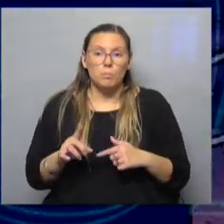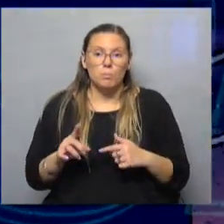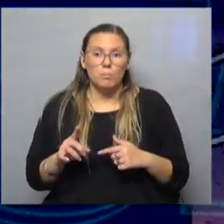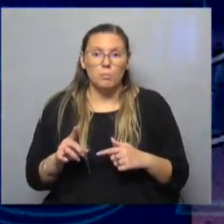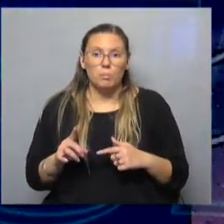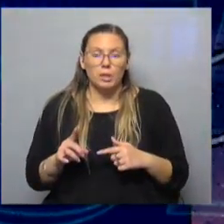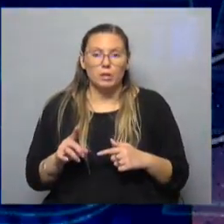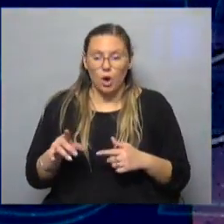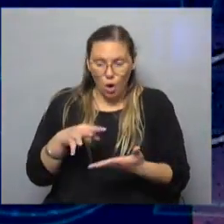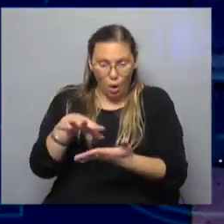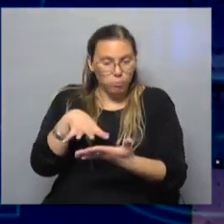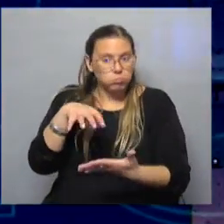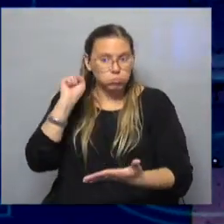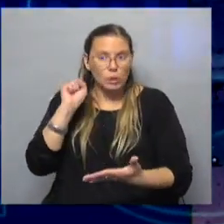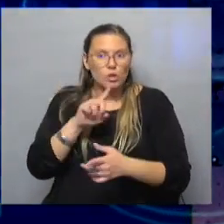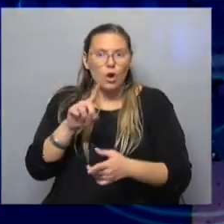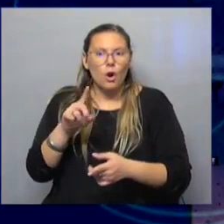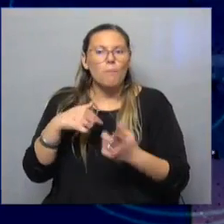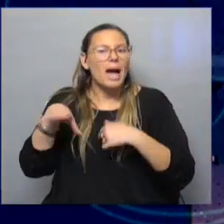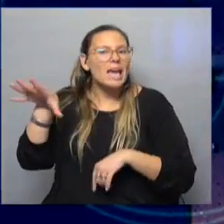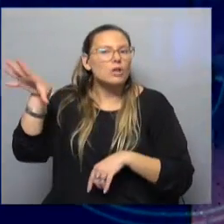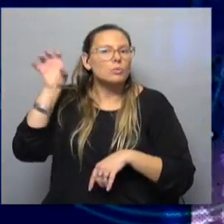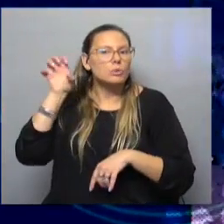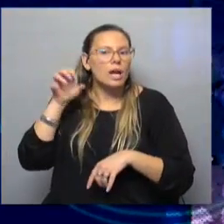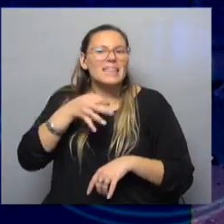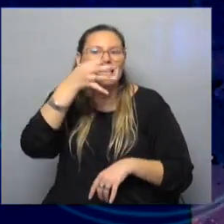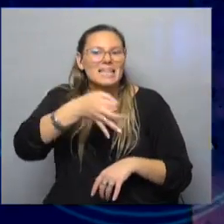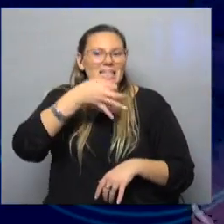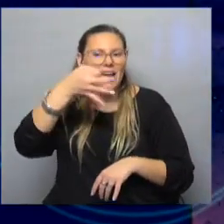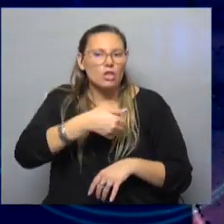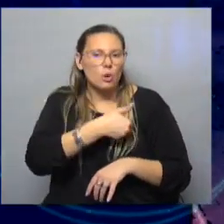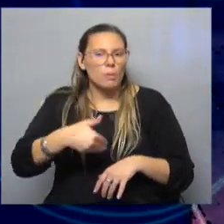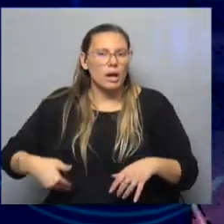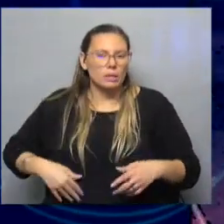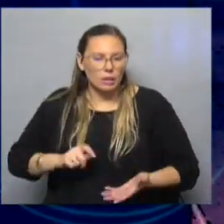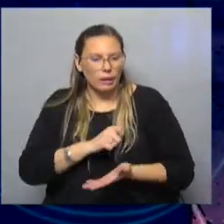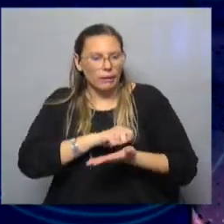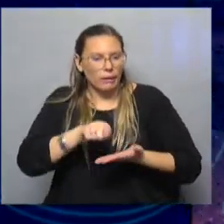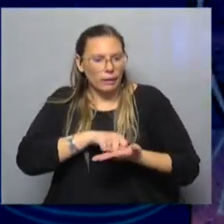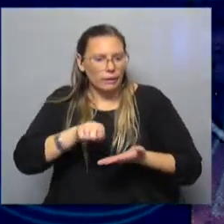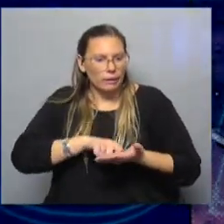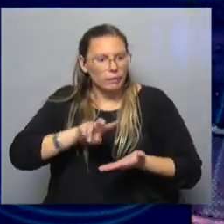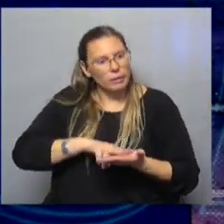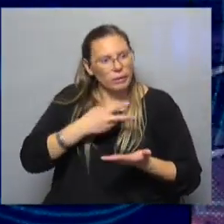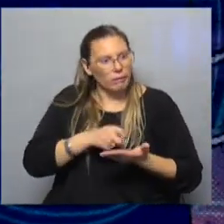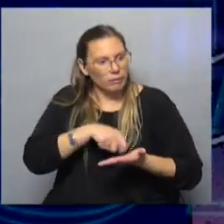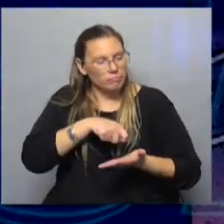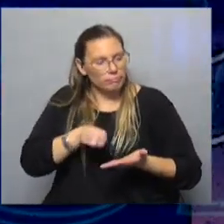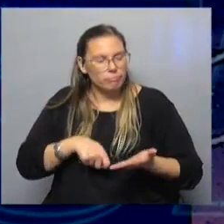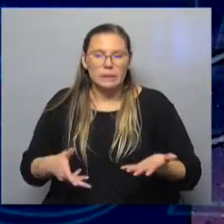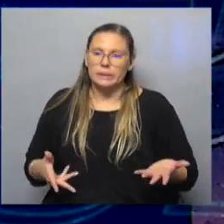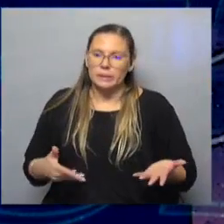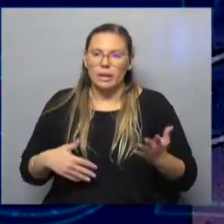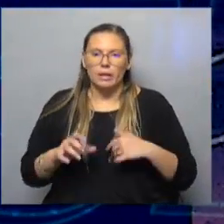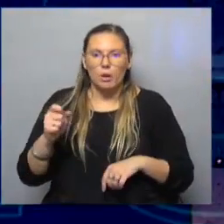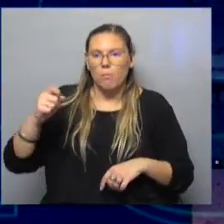en la comprensión lectora, sino más en escuchar, por ejemplo, el dictado de la maestra y traducir lo que estaba escuchando. Entonces ahí ya empecé a armar